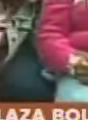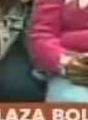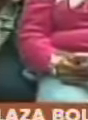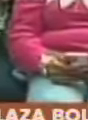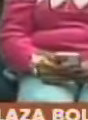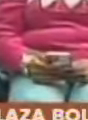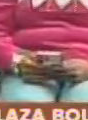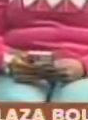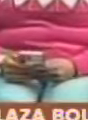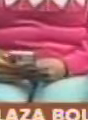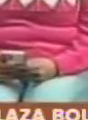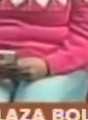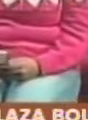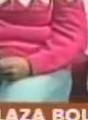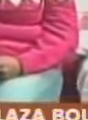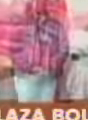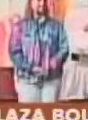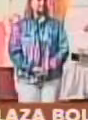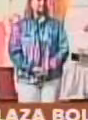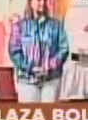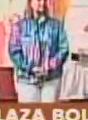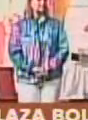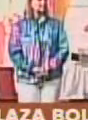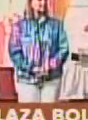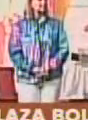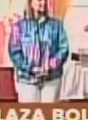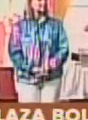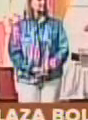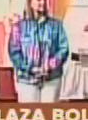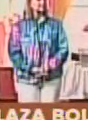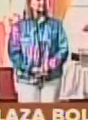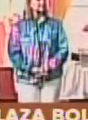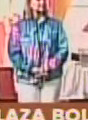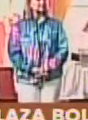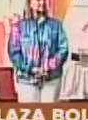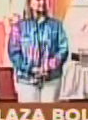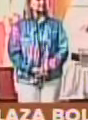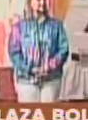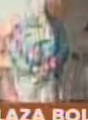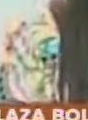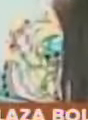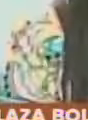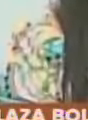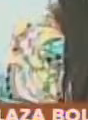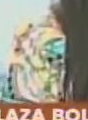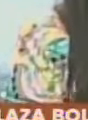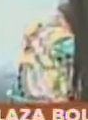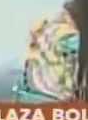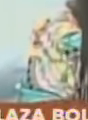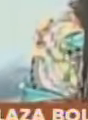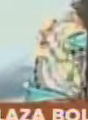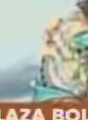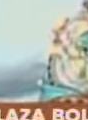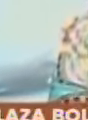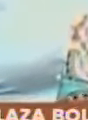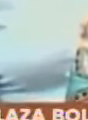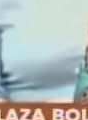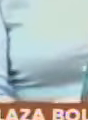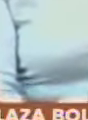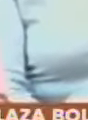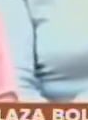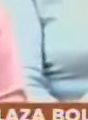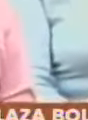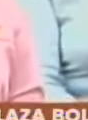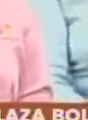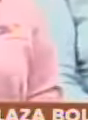poder garantizar lo que es la dinámica de la cultura propia, autóctona de los territorios. Cada territorio comunal tiene